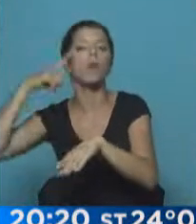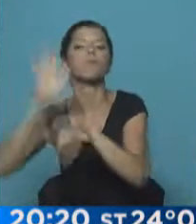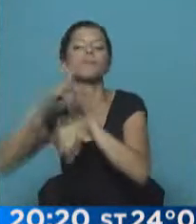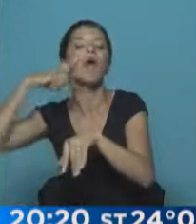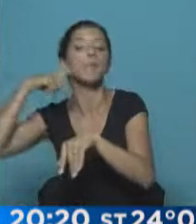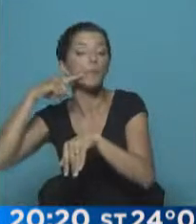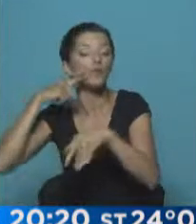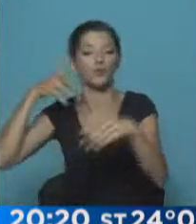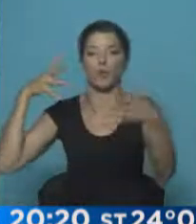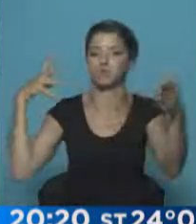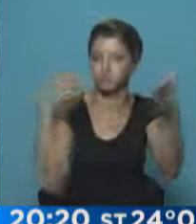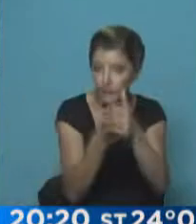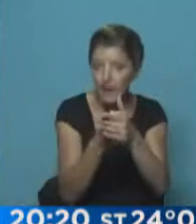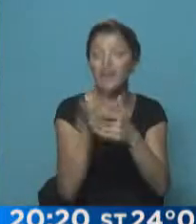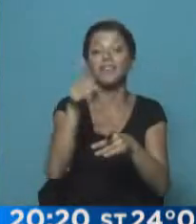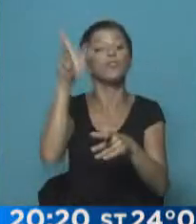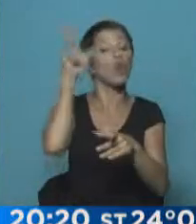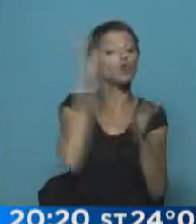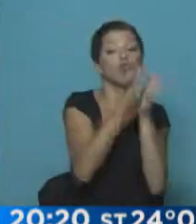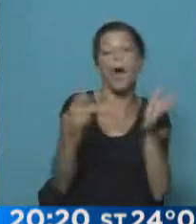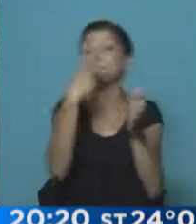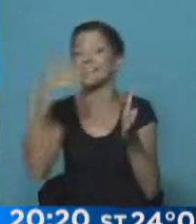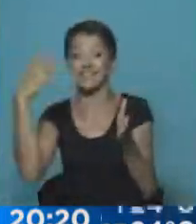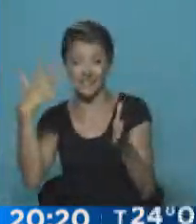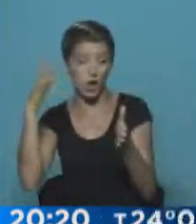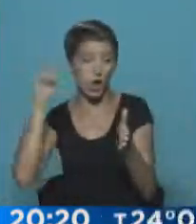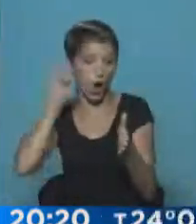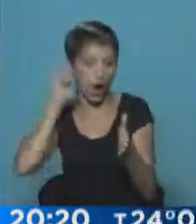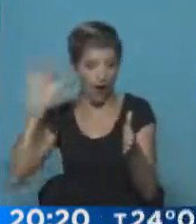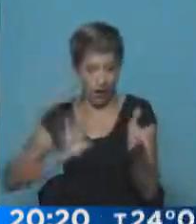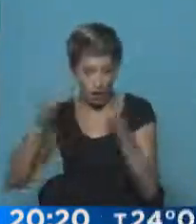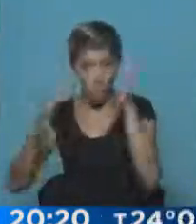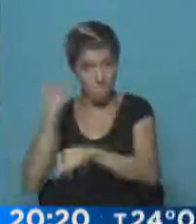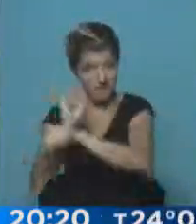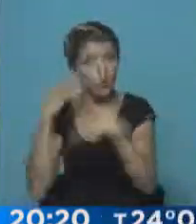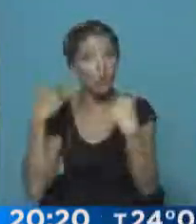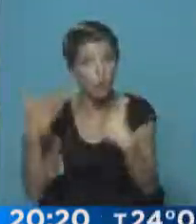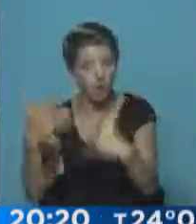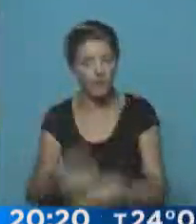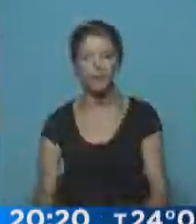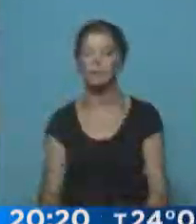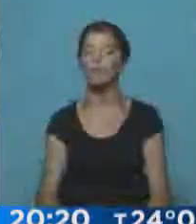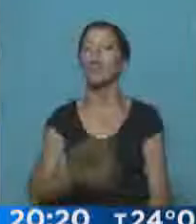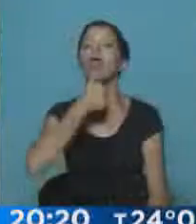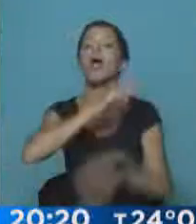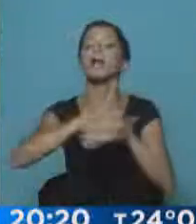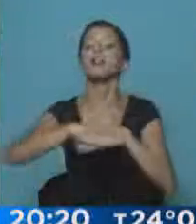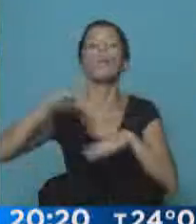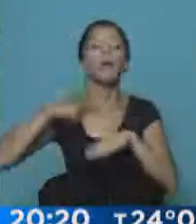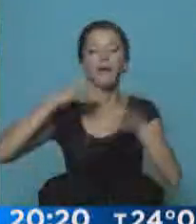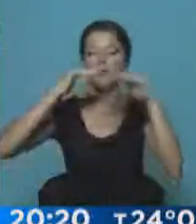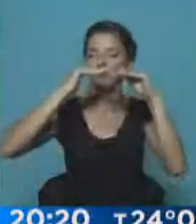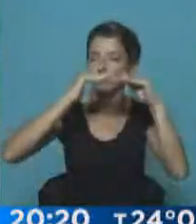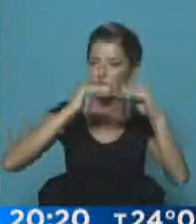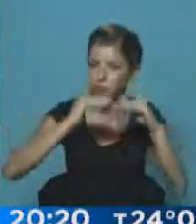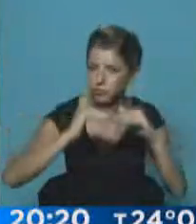reiterado, que prevé una pena de 8 a 25 años. Baja el río Paraná. La bajante en el